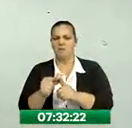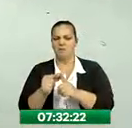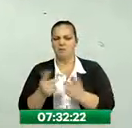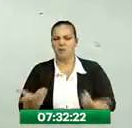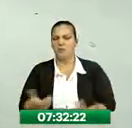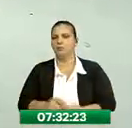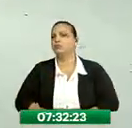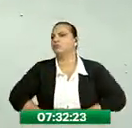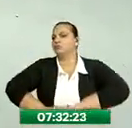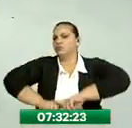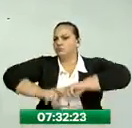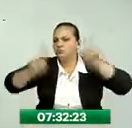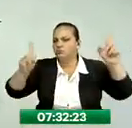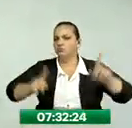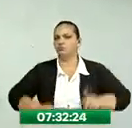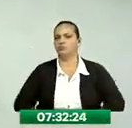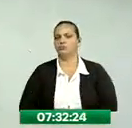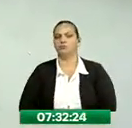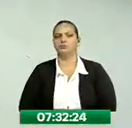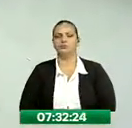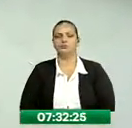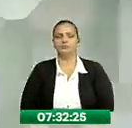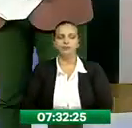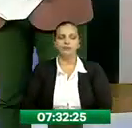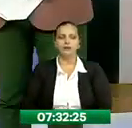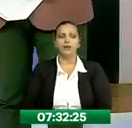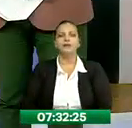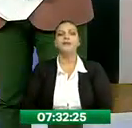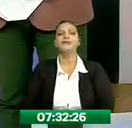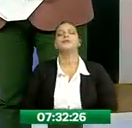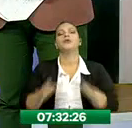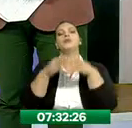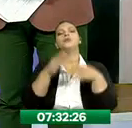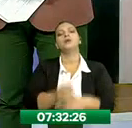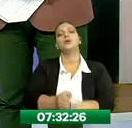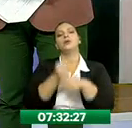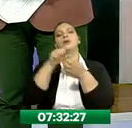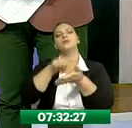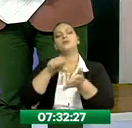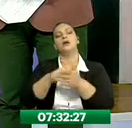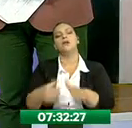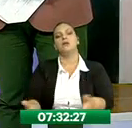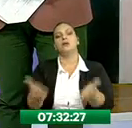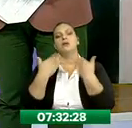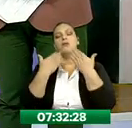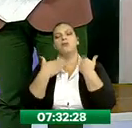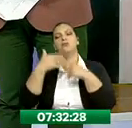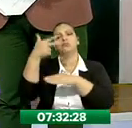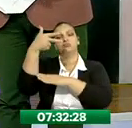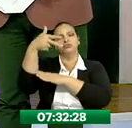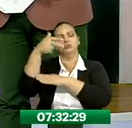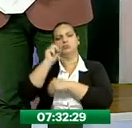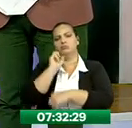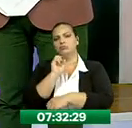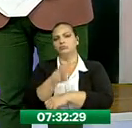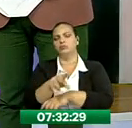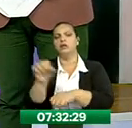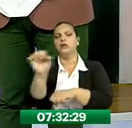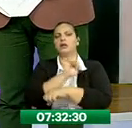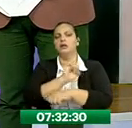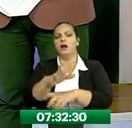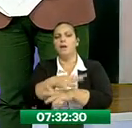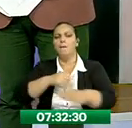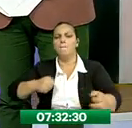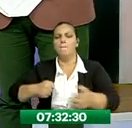Y cámaras de la Corporación para la Seguridad Ciudadana de Guayaquil captaron dos accidentes de tránsito en